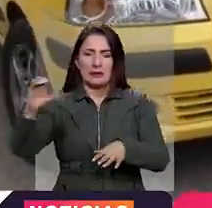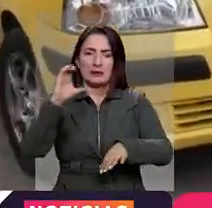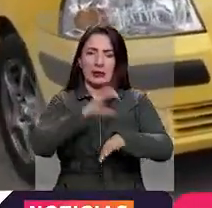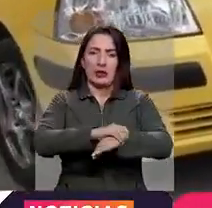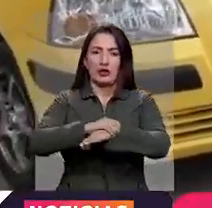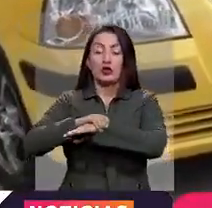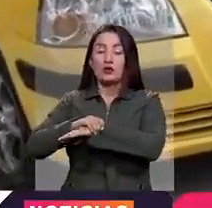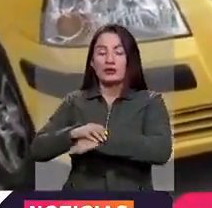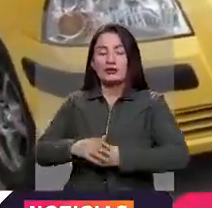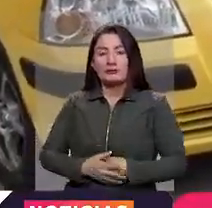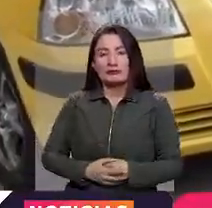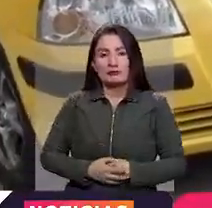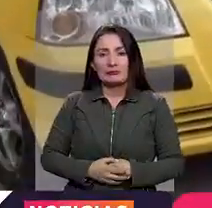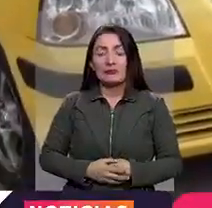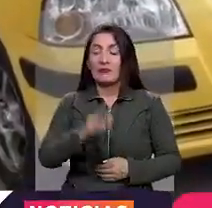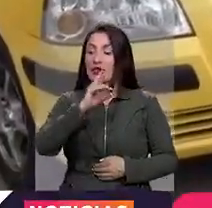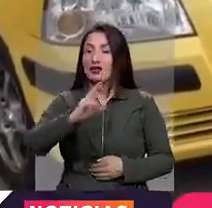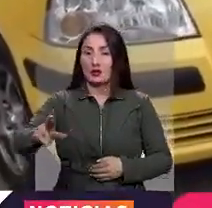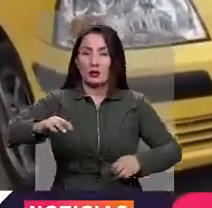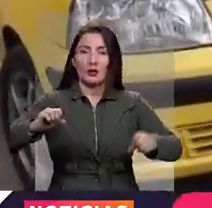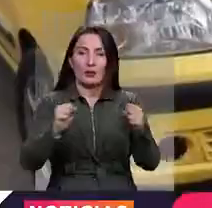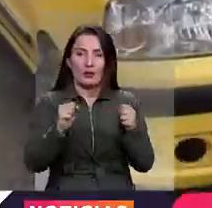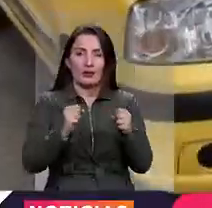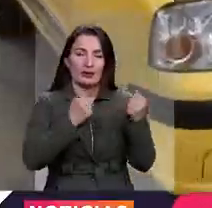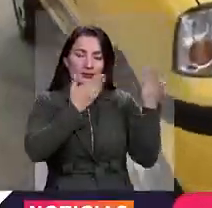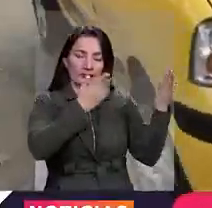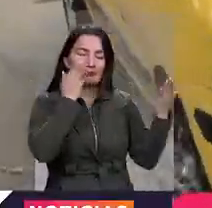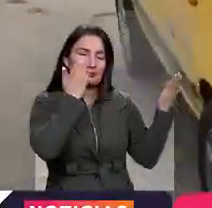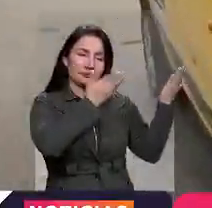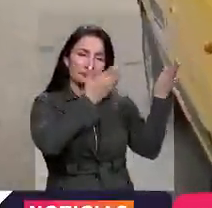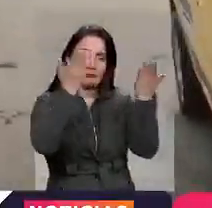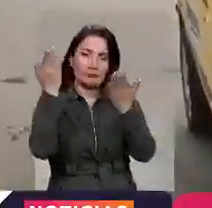capturas. Me despido desde el sur de Bogotá, los dejo con las imágenes de esos operativos.